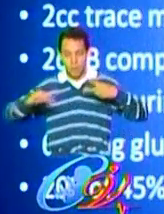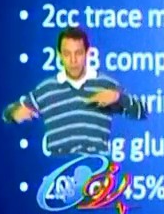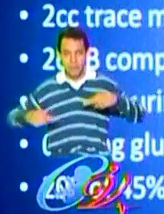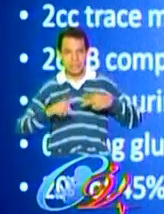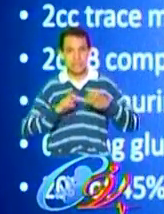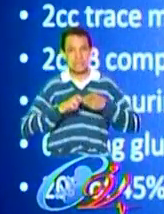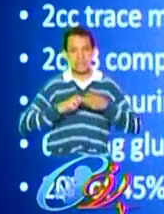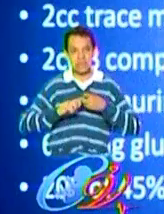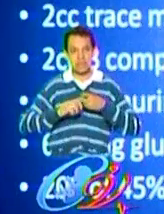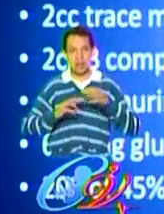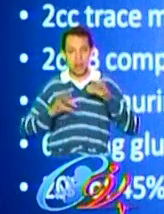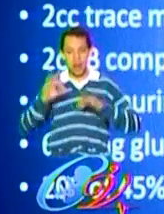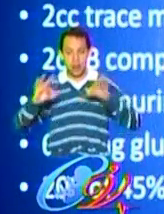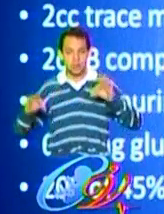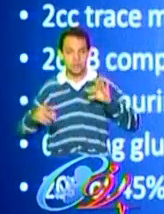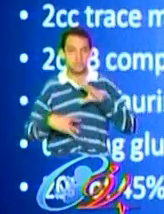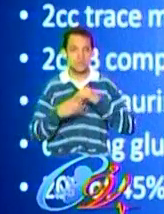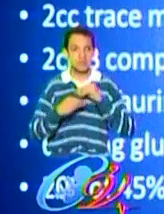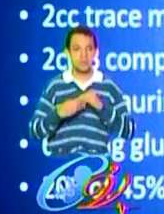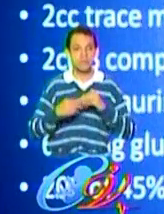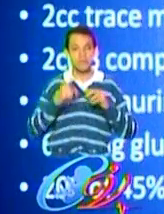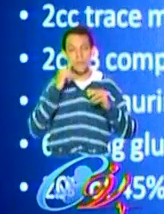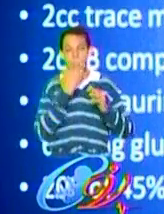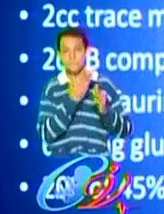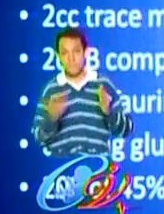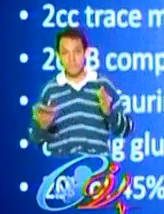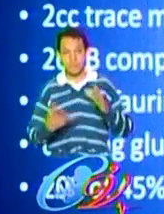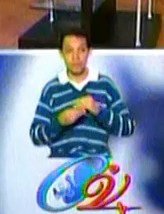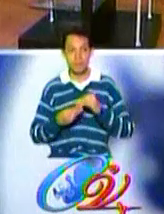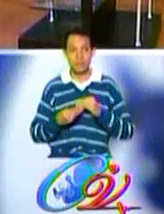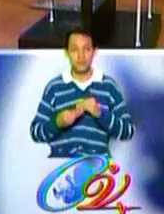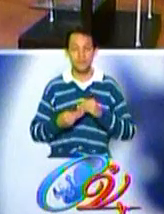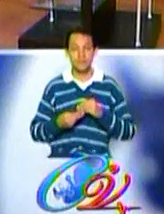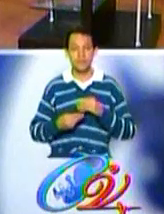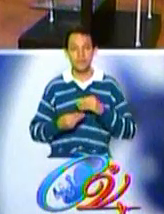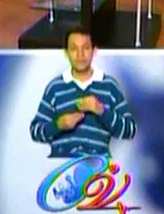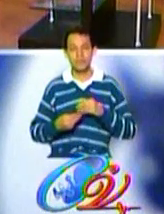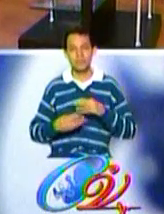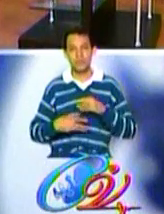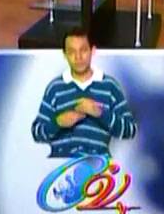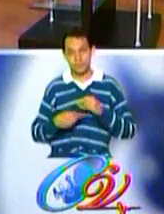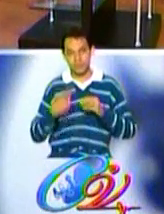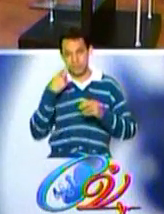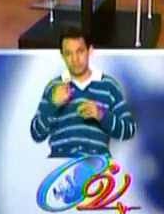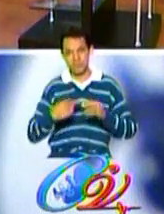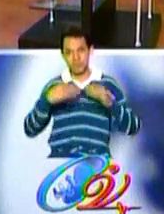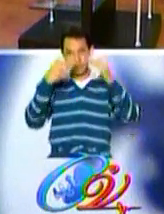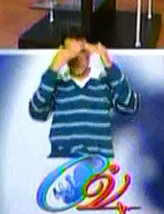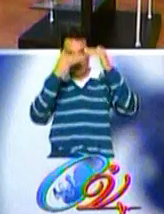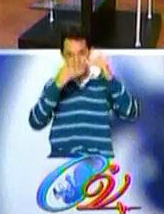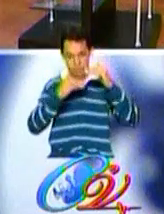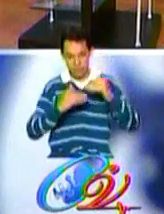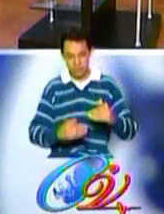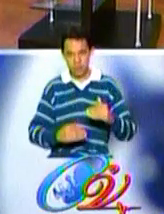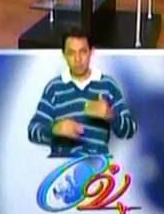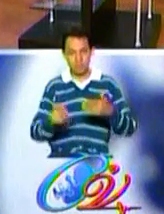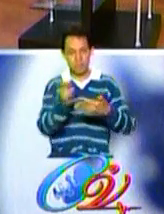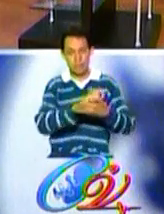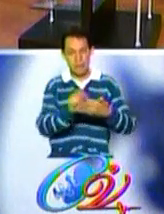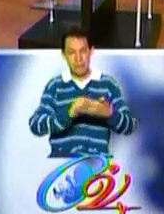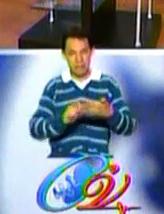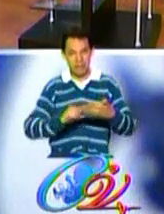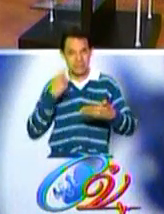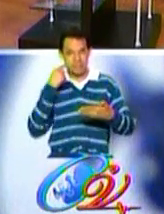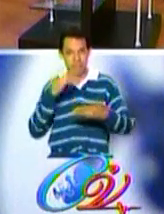y a las arritmias, que hace parte del y a la hipertensión. De magnesio, ¿no? Acá esta es la orden que nosotros ponemos, como